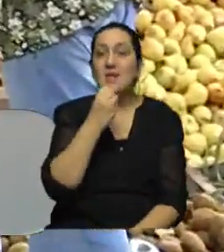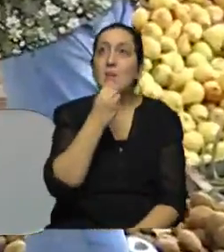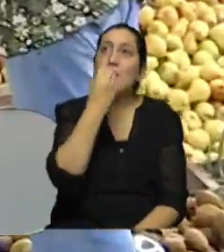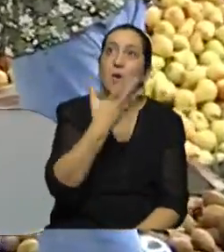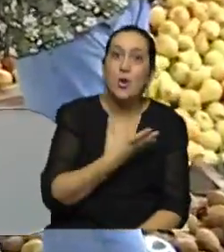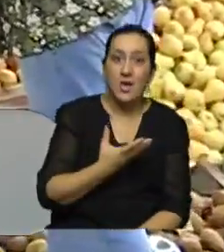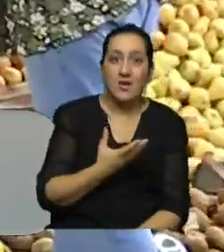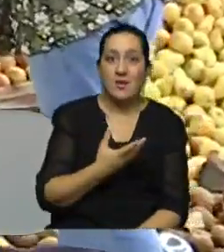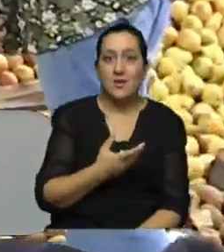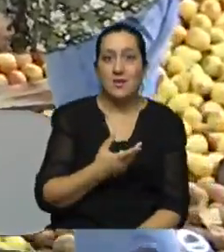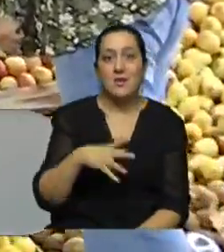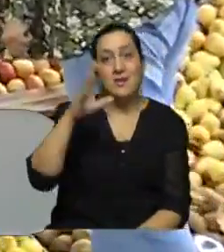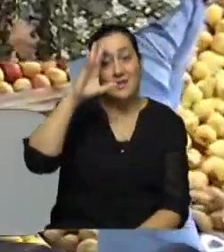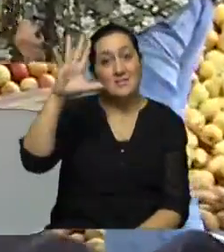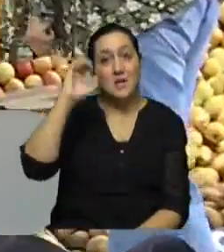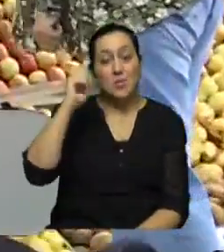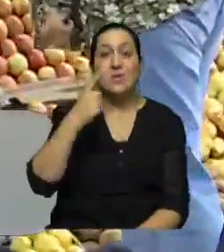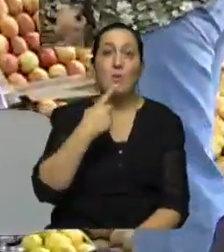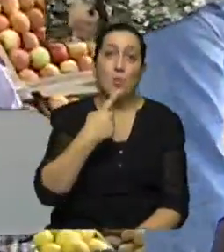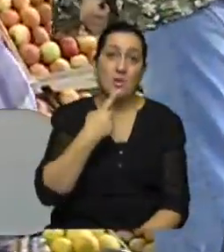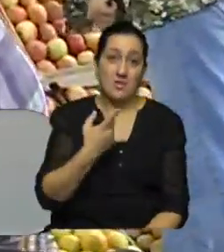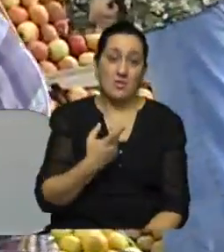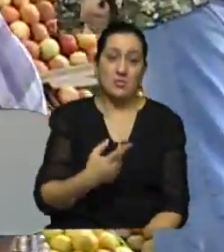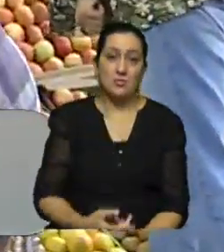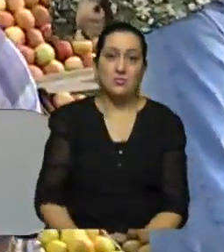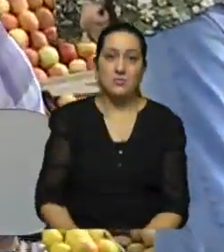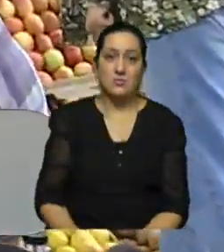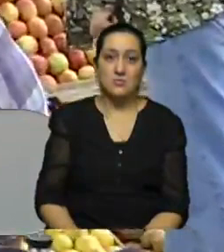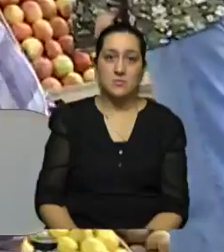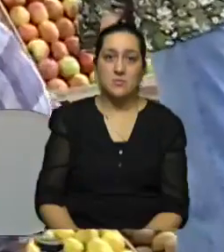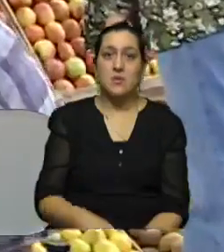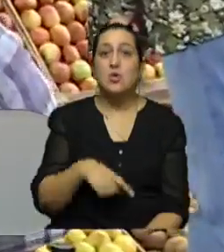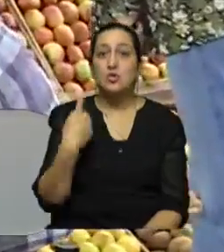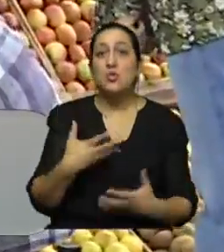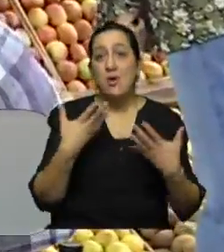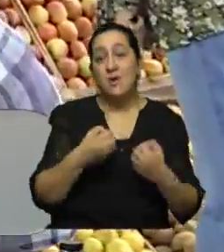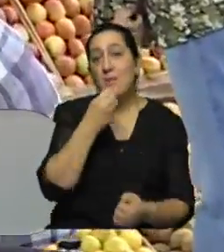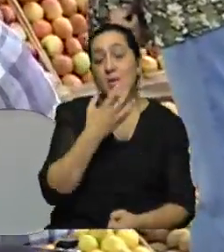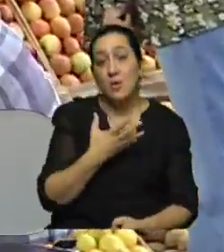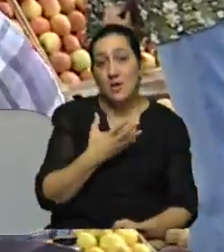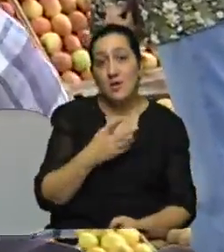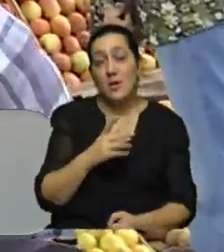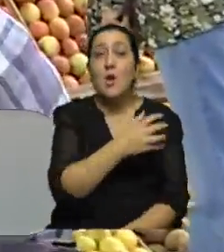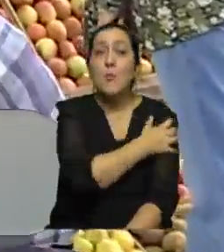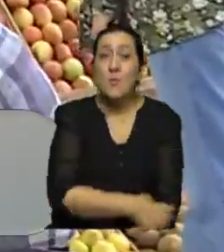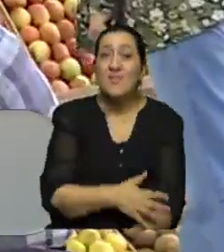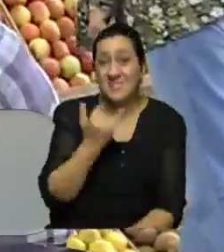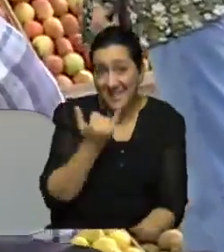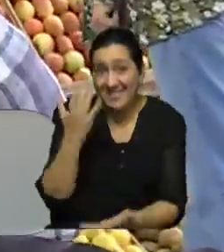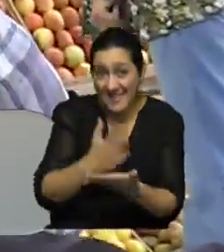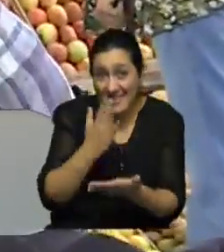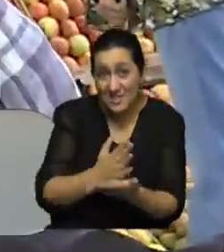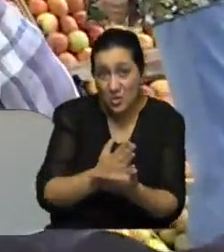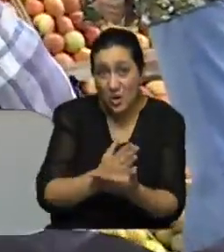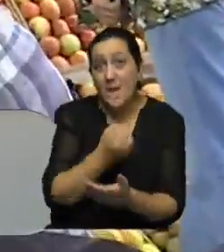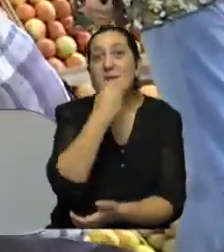bueno, y que se acuerden, digo, los políticos, digo, que queremos mejorar, digo, el pobre también tiene derecho, digo, a mejorar, a trabajar, sobre